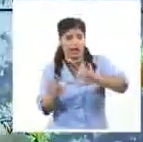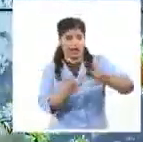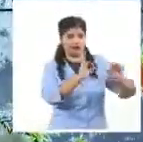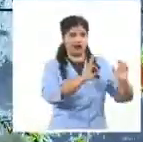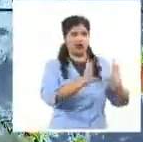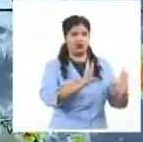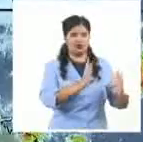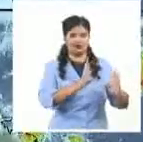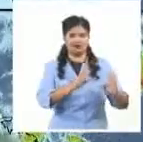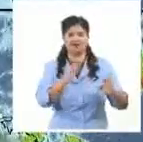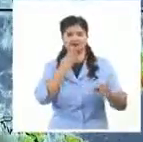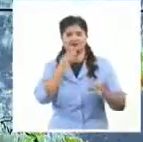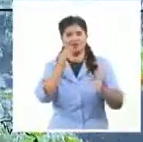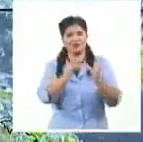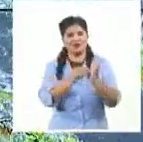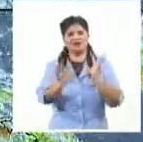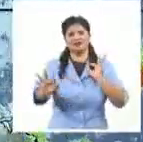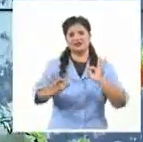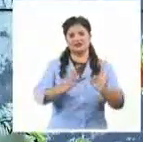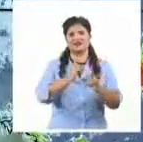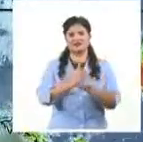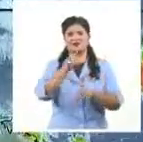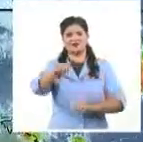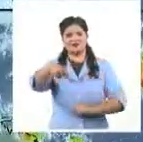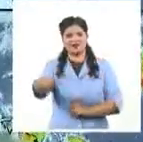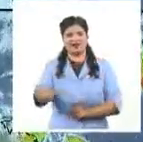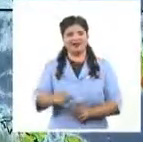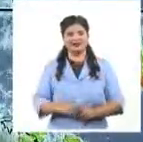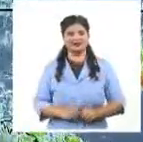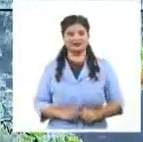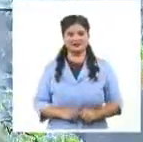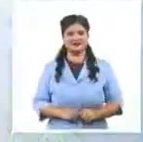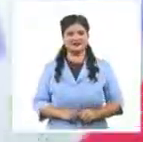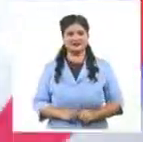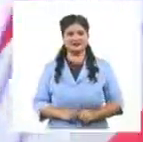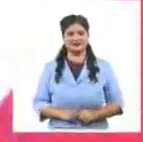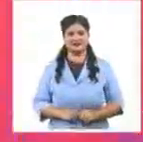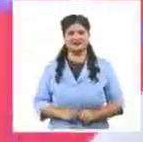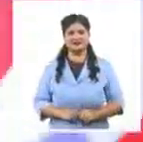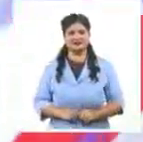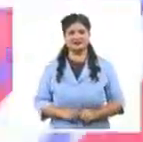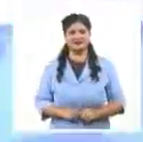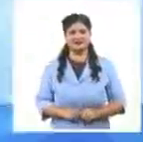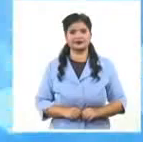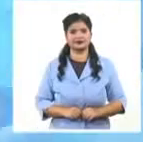Les deseo a todos que tengan una tarde muy feliz, cuídense mucho y hasta mañana.